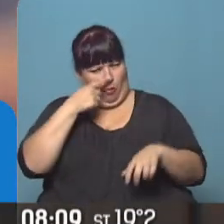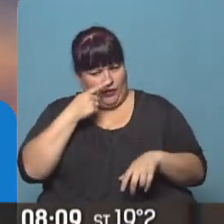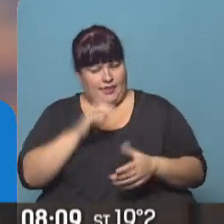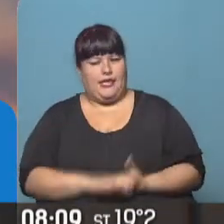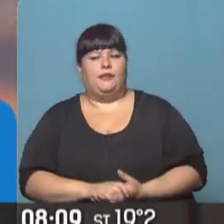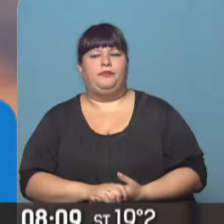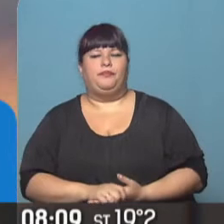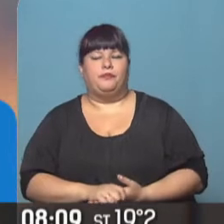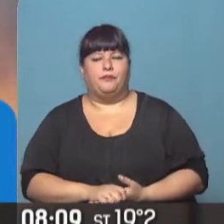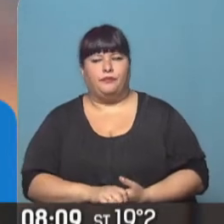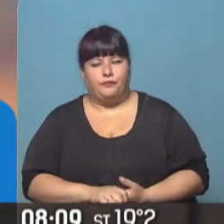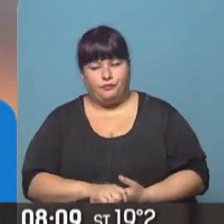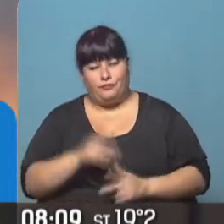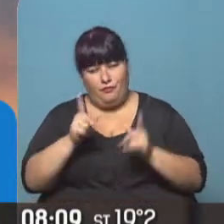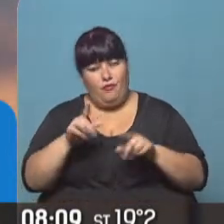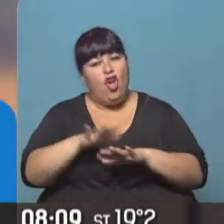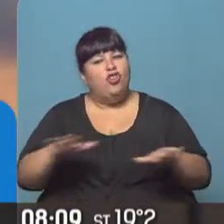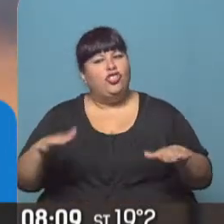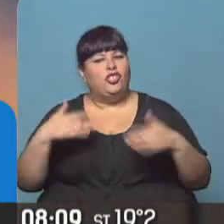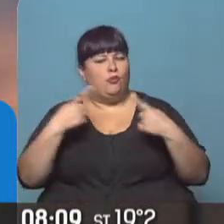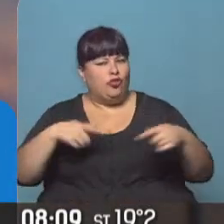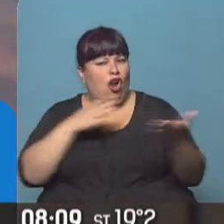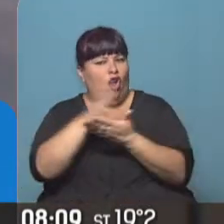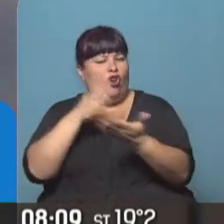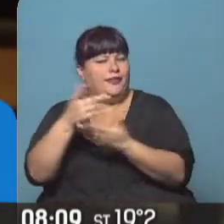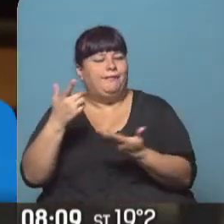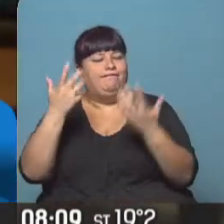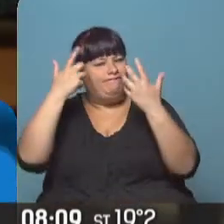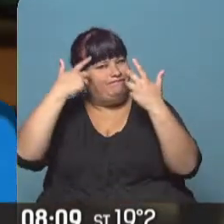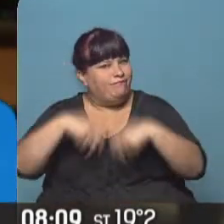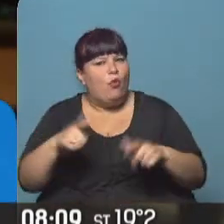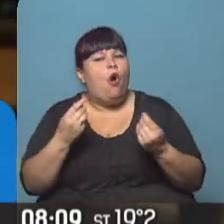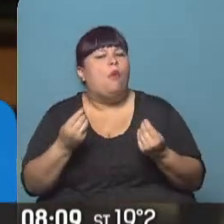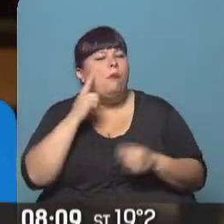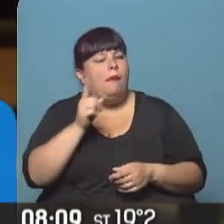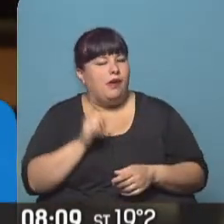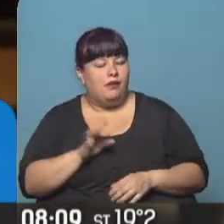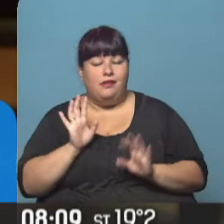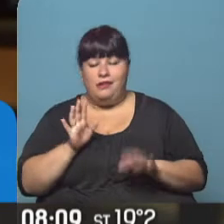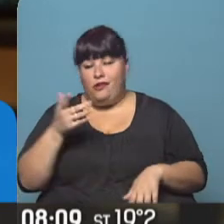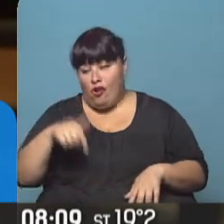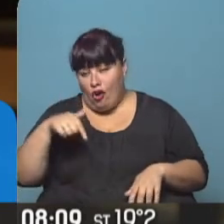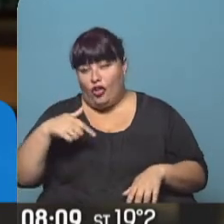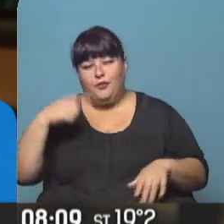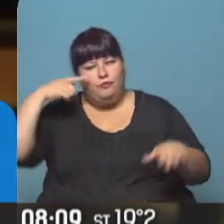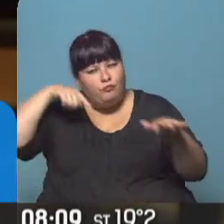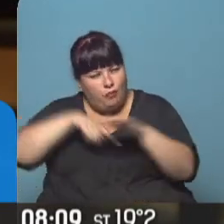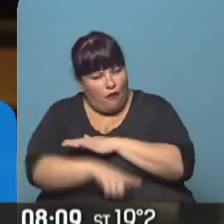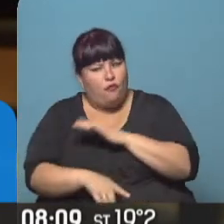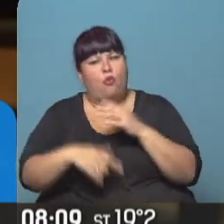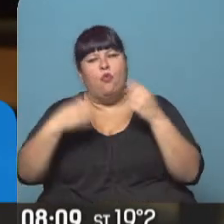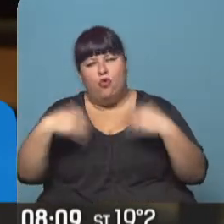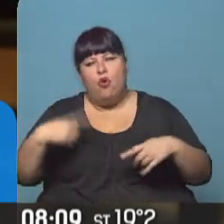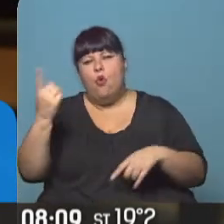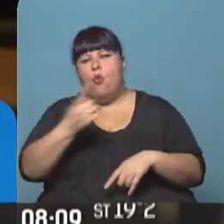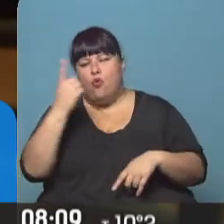interesantes. Como decía, los chicos tienen acceso a cosas que no pueden procesar. ¿Cuál es la más peligrosa? Hoy vamos a profundizar, por supuesto, tenemos